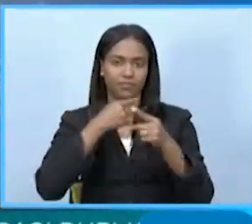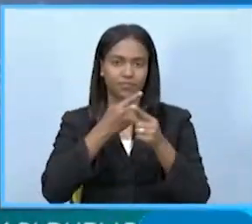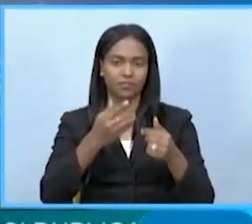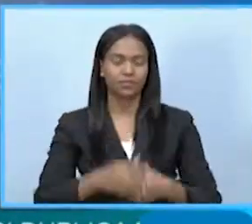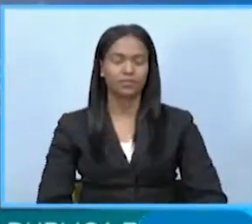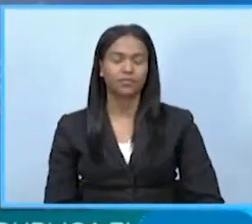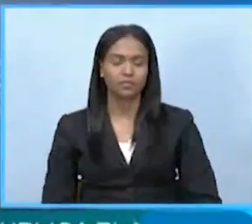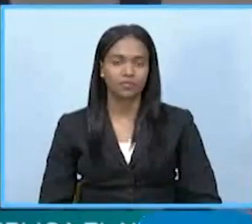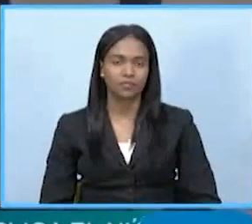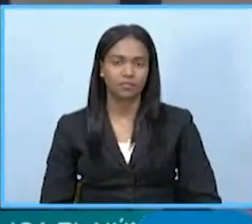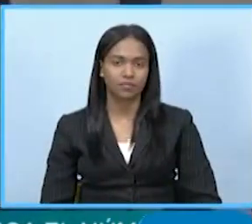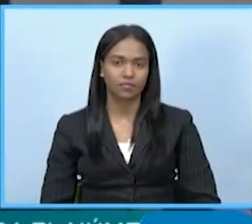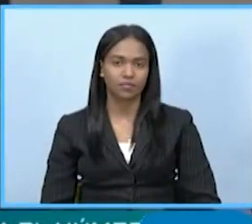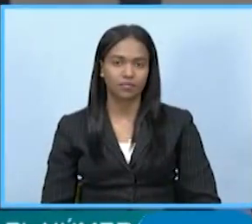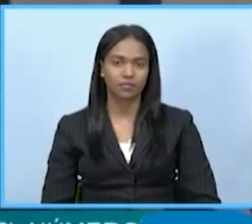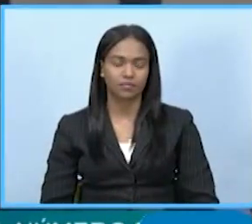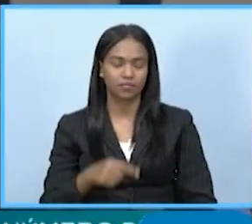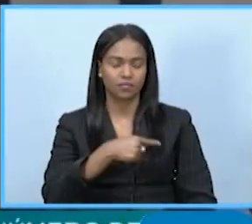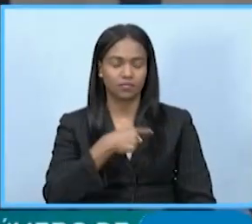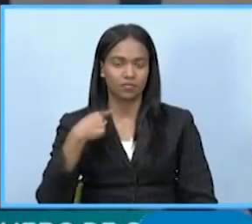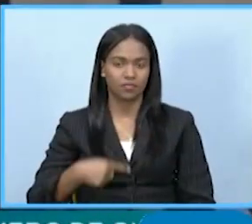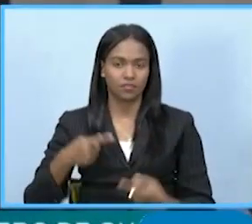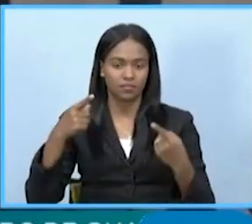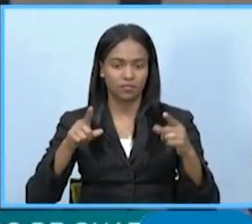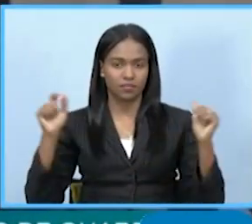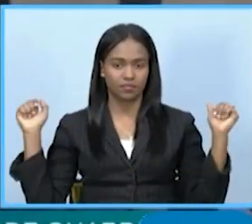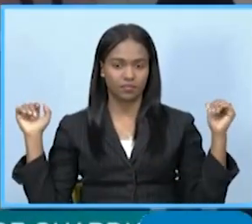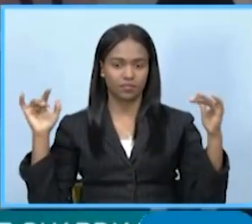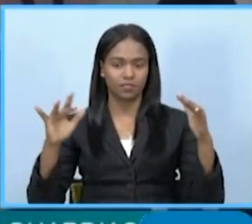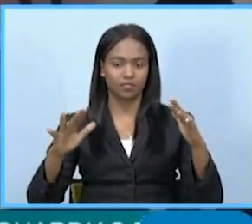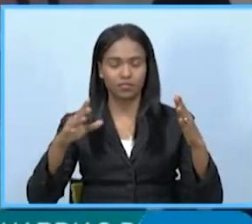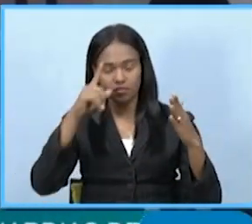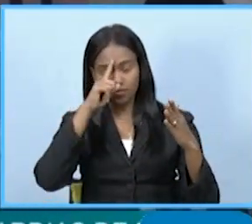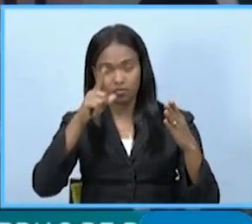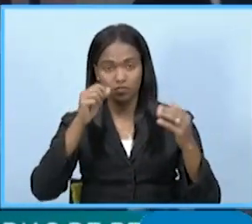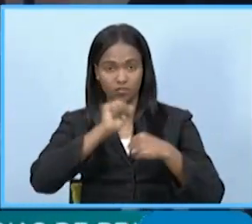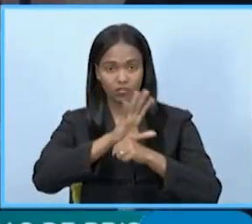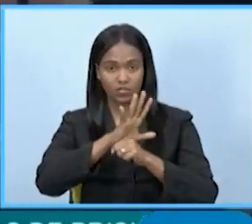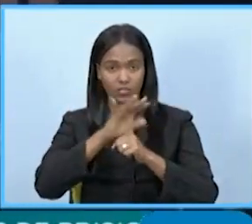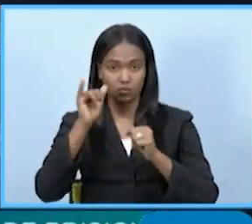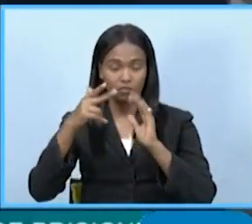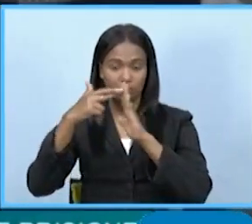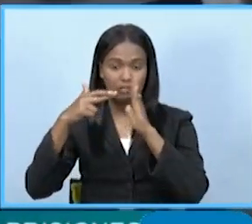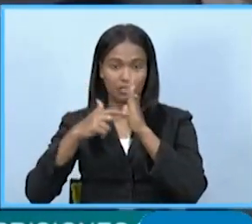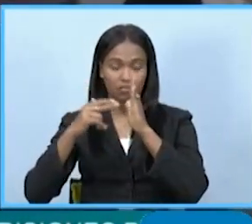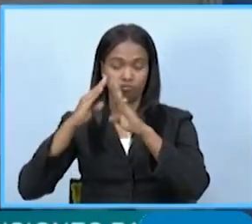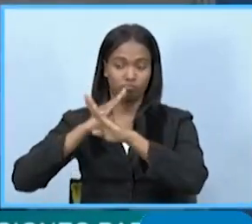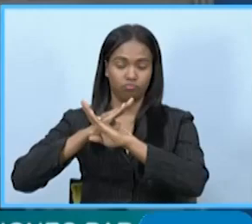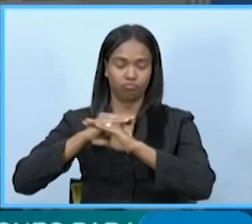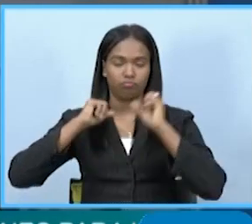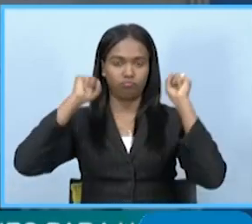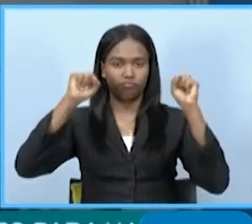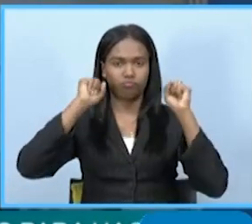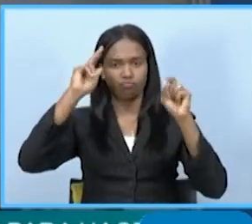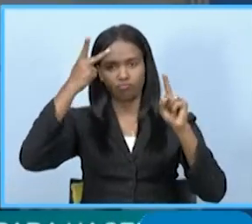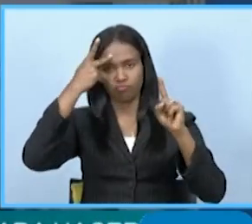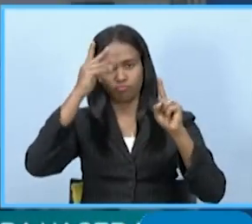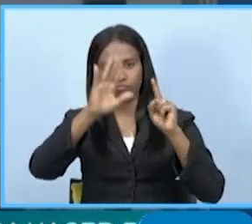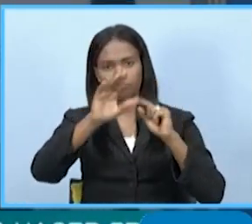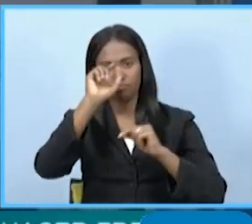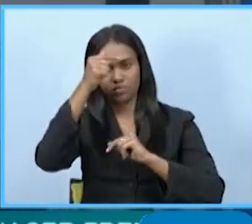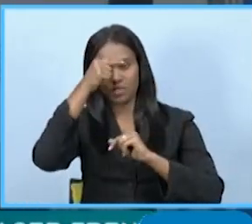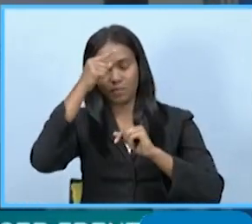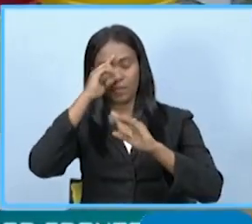resumen. China celebra la evacuación por la COVID-19 y reprime las protestas contra las políticas del gobierno